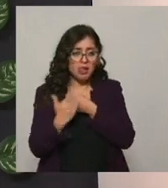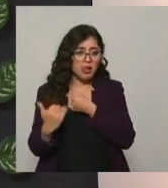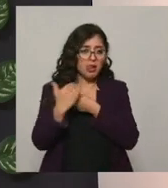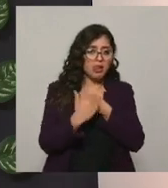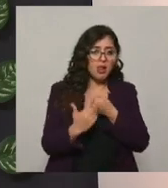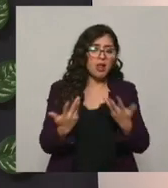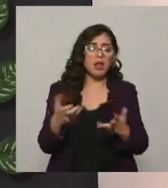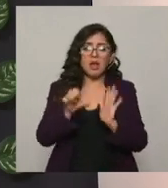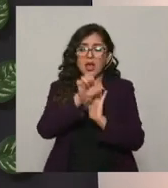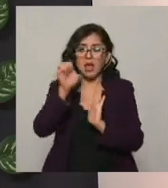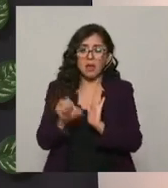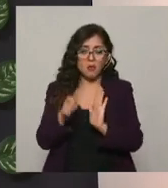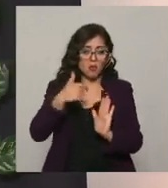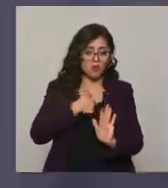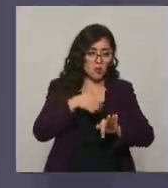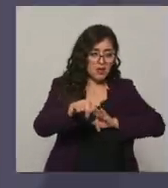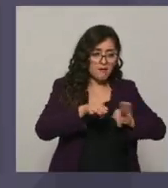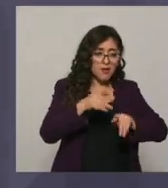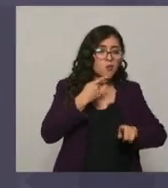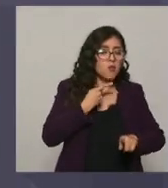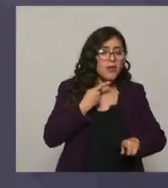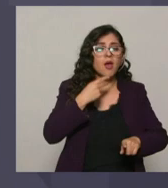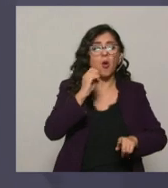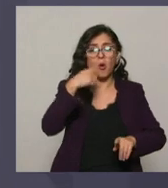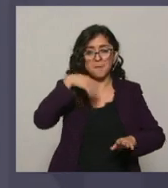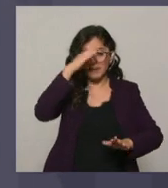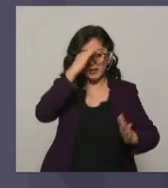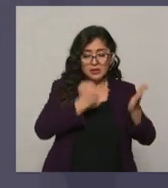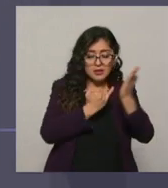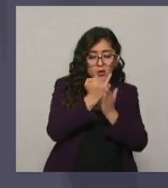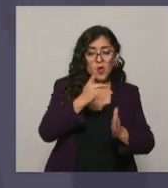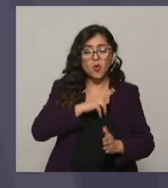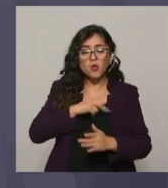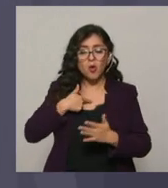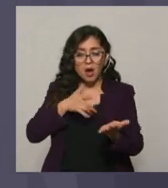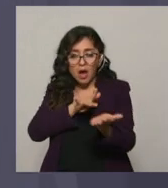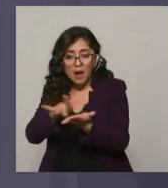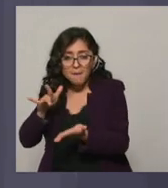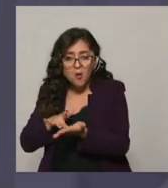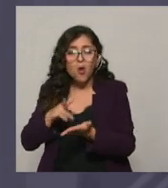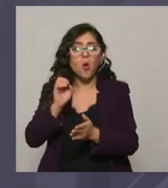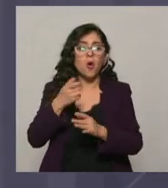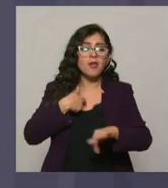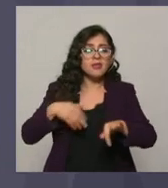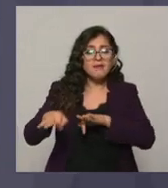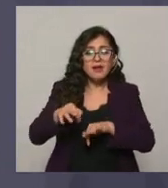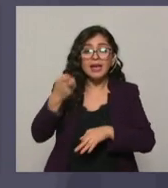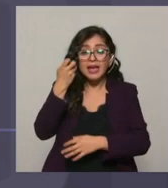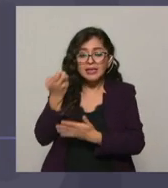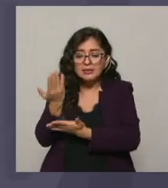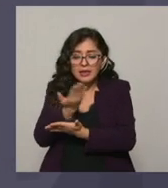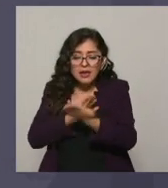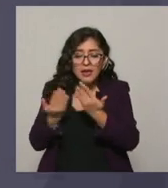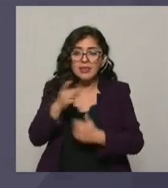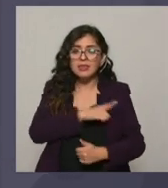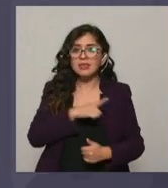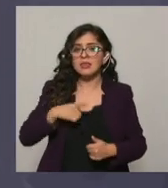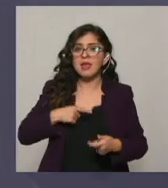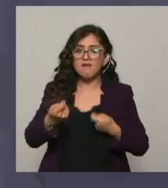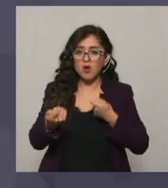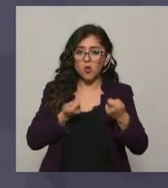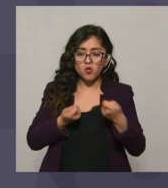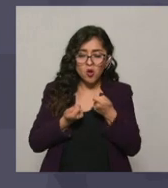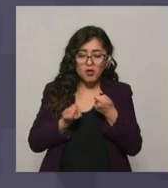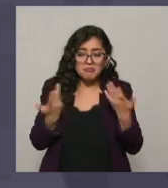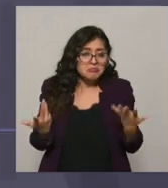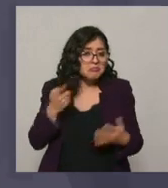nuestras posiciones políticas, por nuestro activismo, por nuestro trabajo, y es una forma y es una dinámica de control en la cual